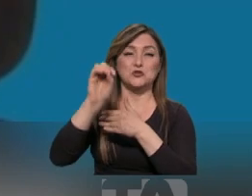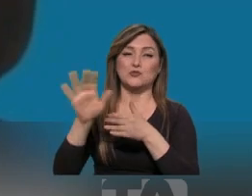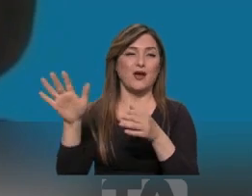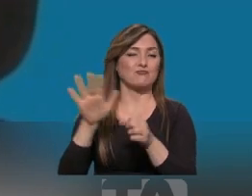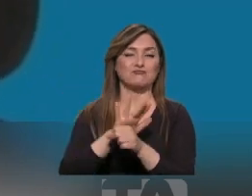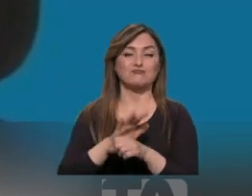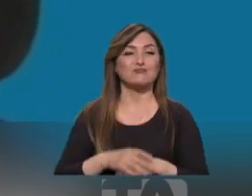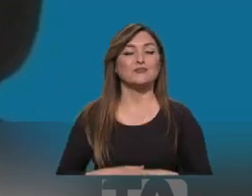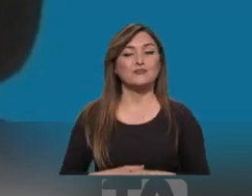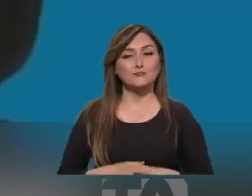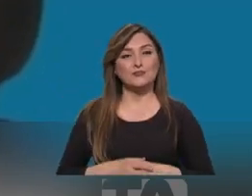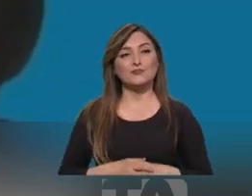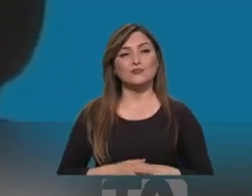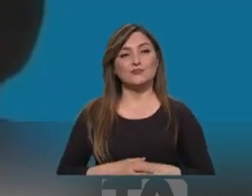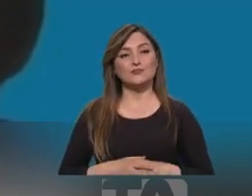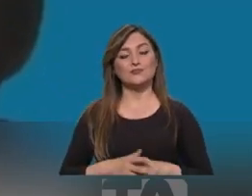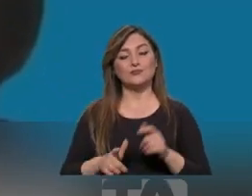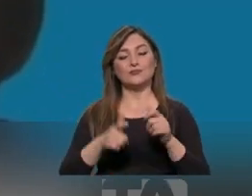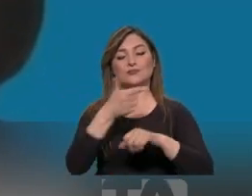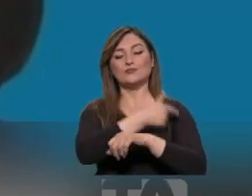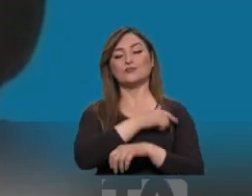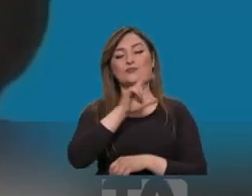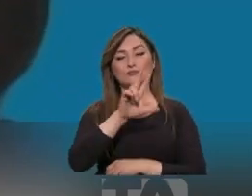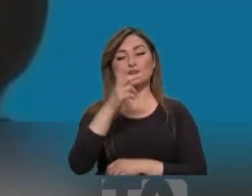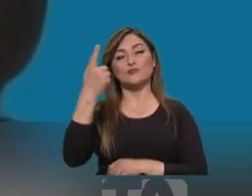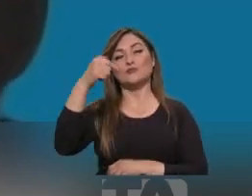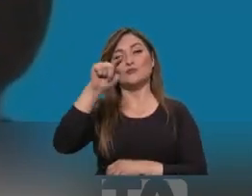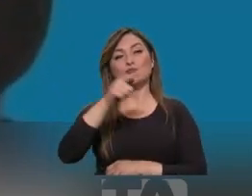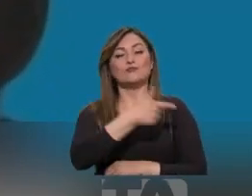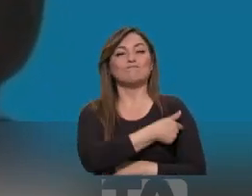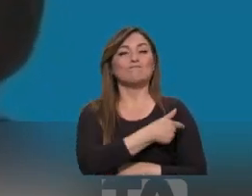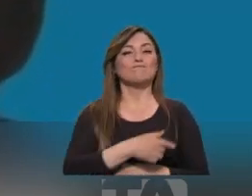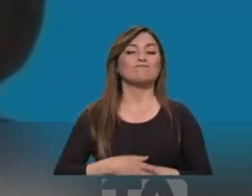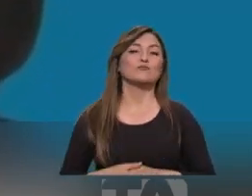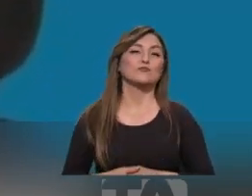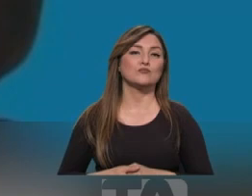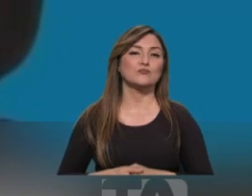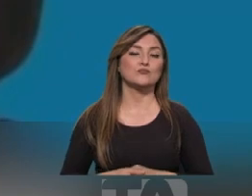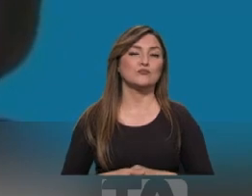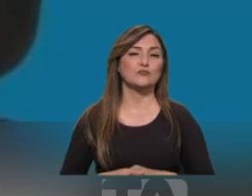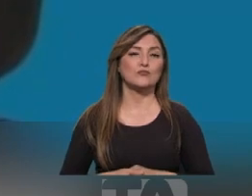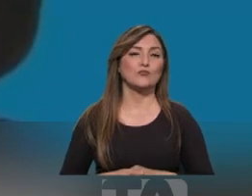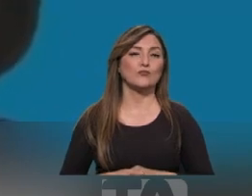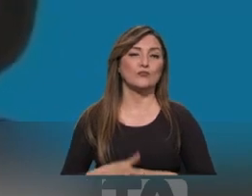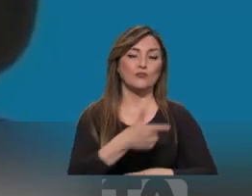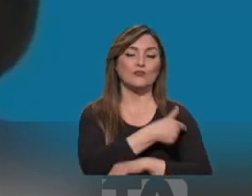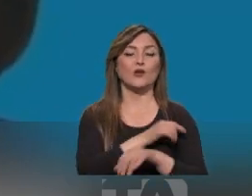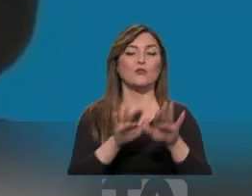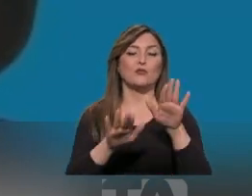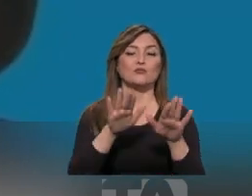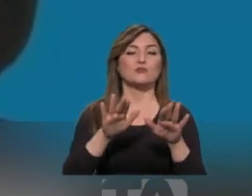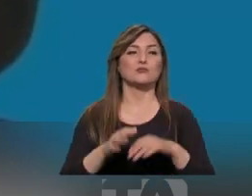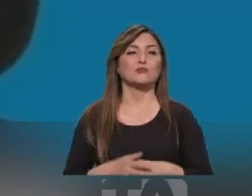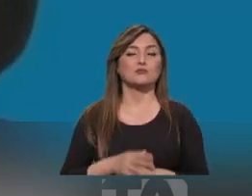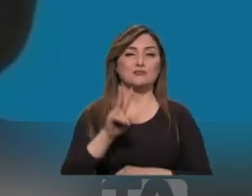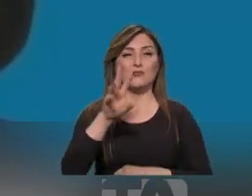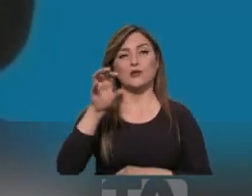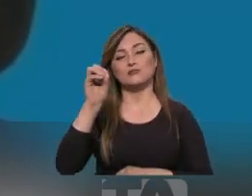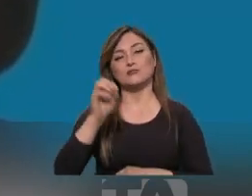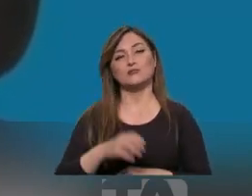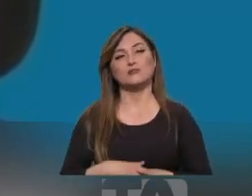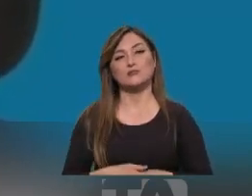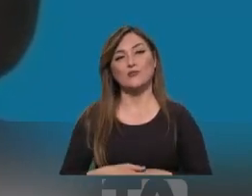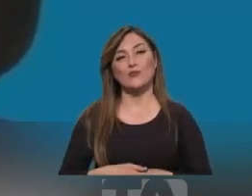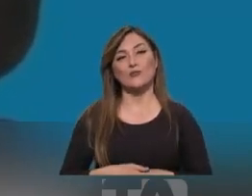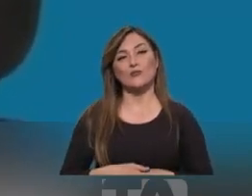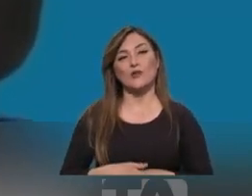aproximadamente 33 millones de vacunas que hemos contratado, de las cuales nosotros ya hemos aplicado aproximadamente 20, un poquito más